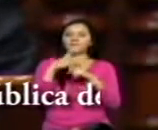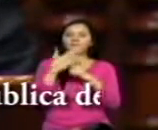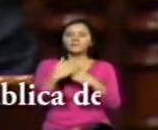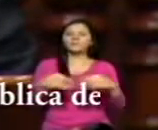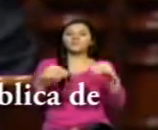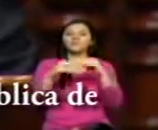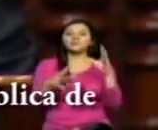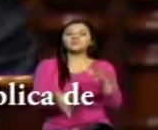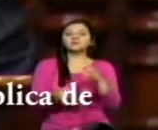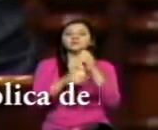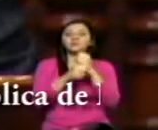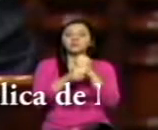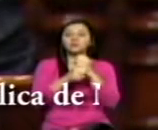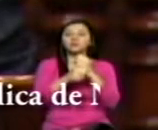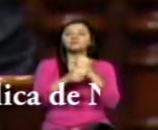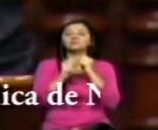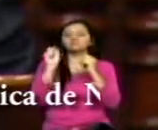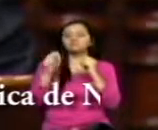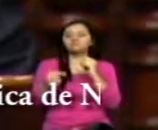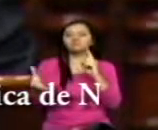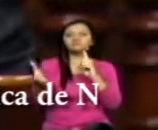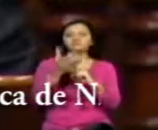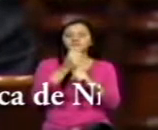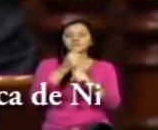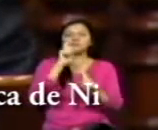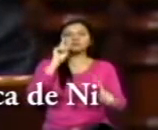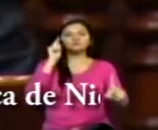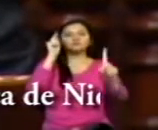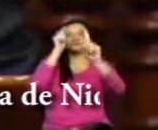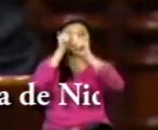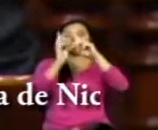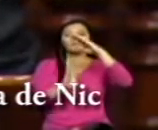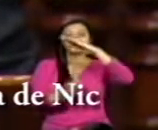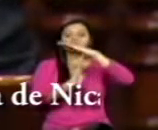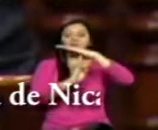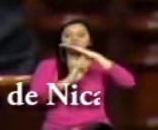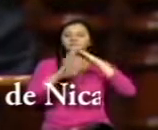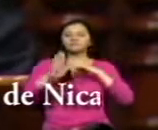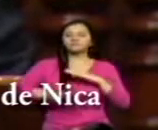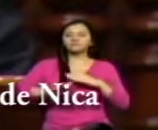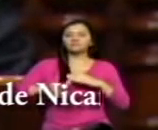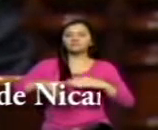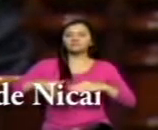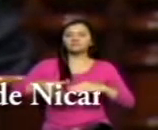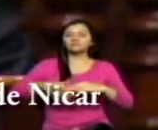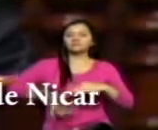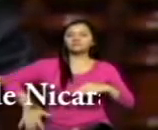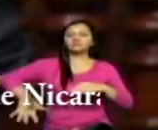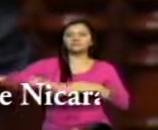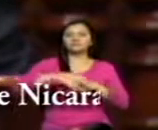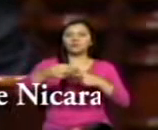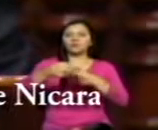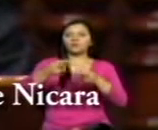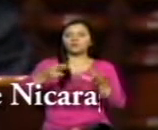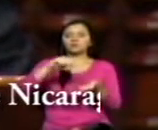de seguridad para alcanzar la anhelada paz en nuestras calles y hogares.